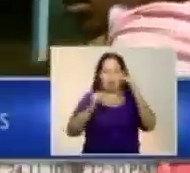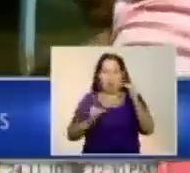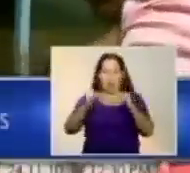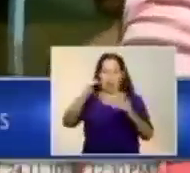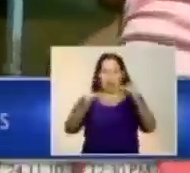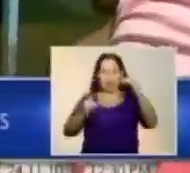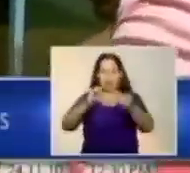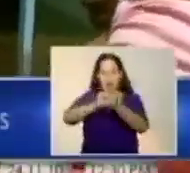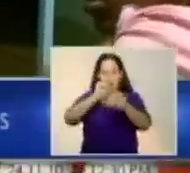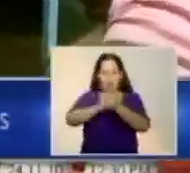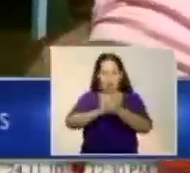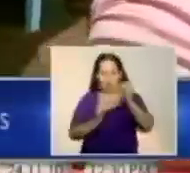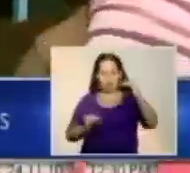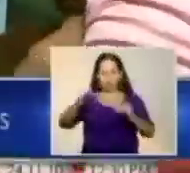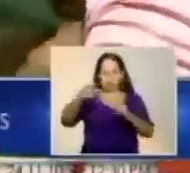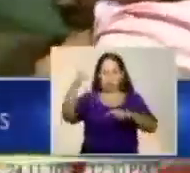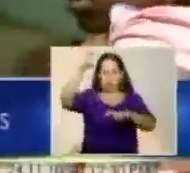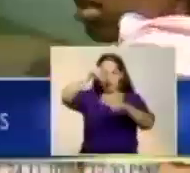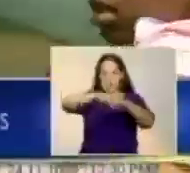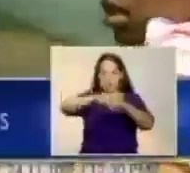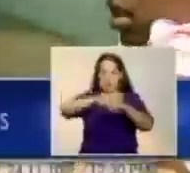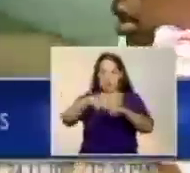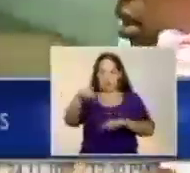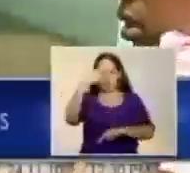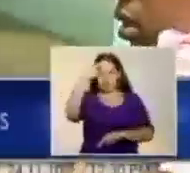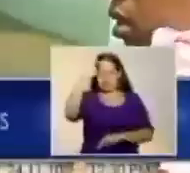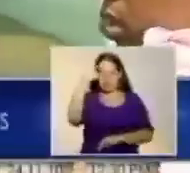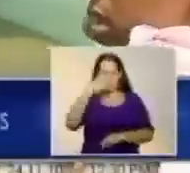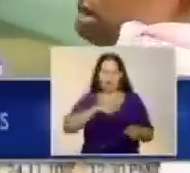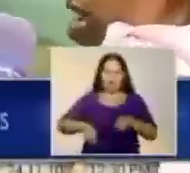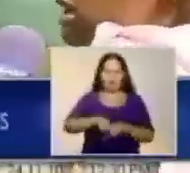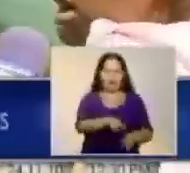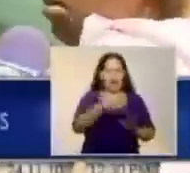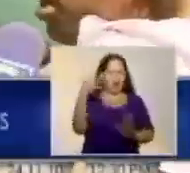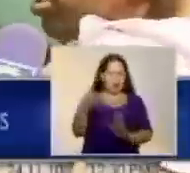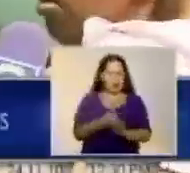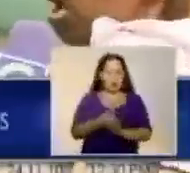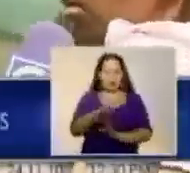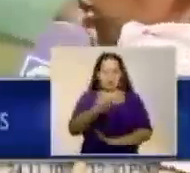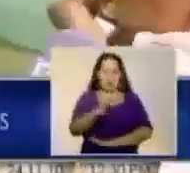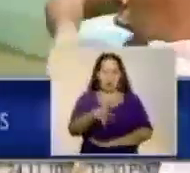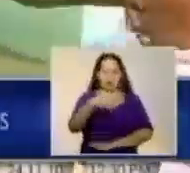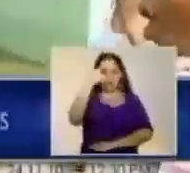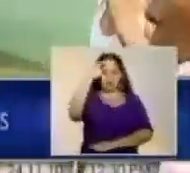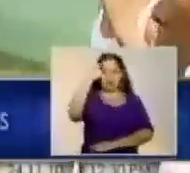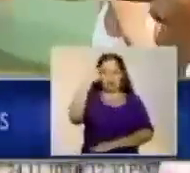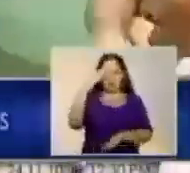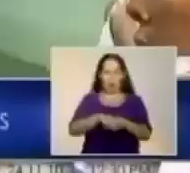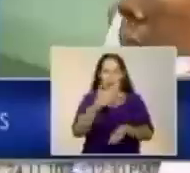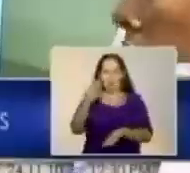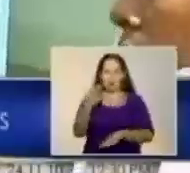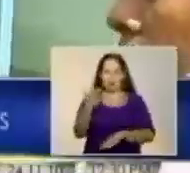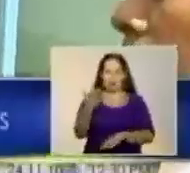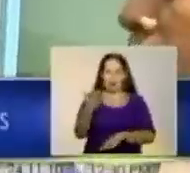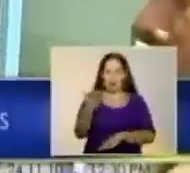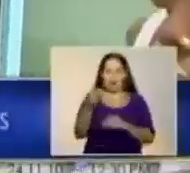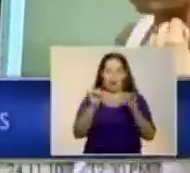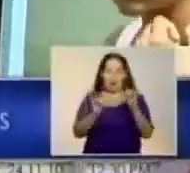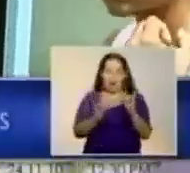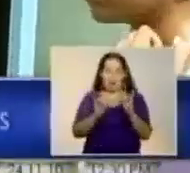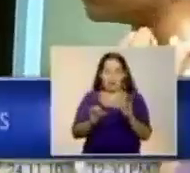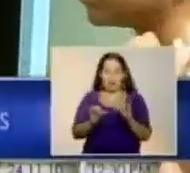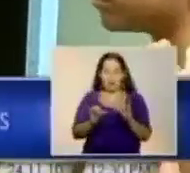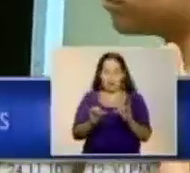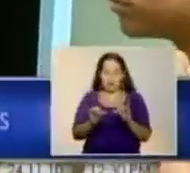ladrillos. Ustedes a veces ya saben cuándo van a suceder las cosas. Bueno, más o menos sabemos porque sí,